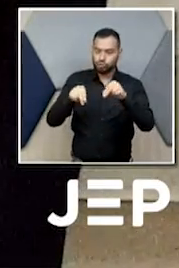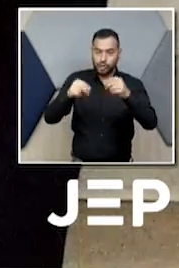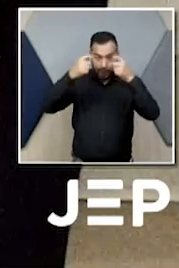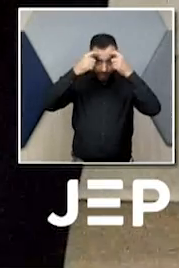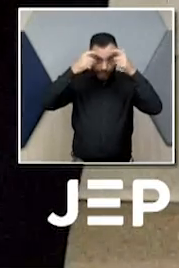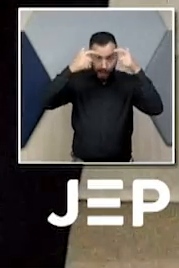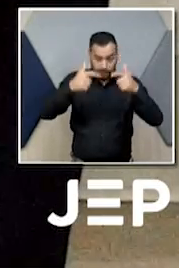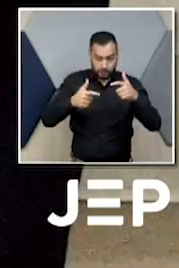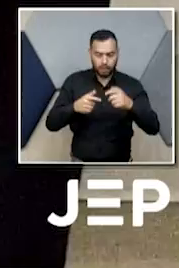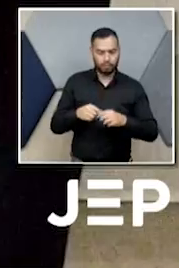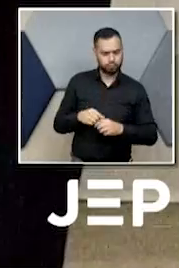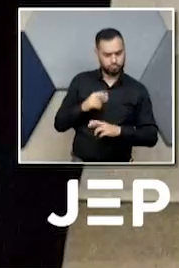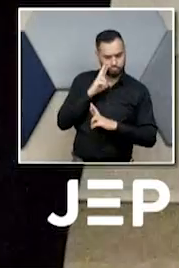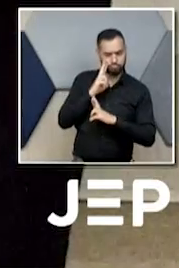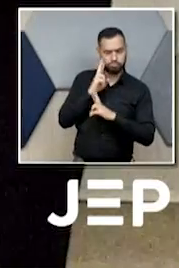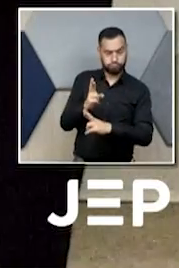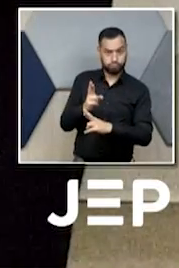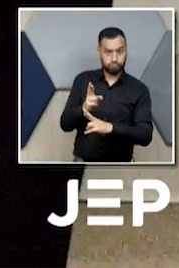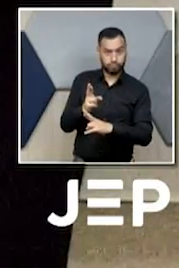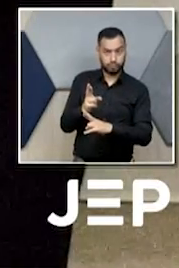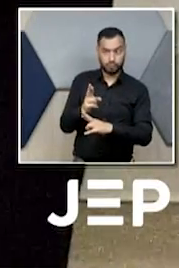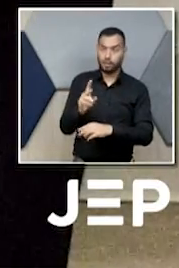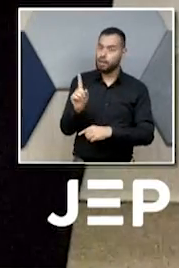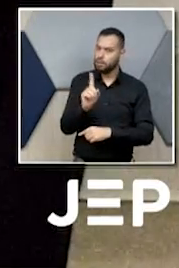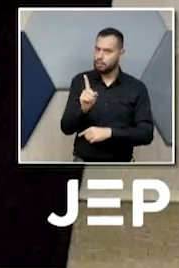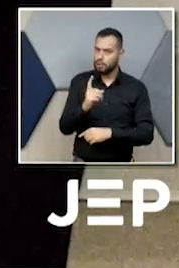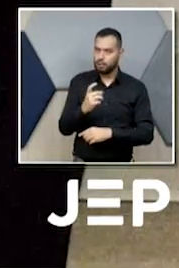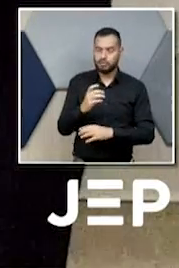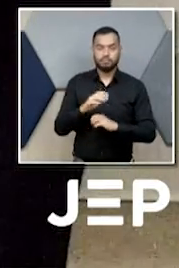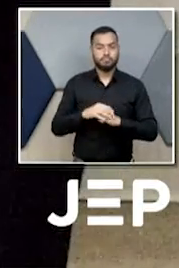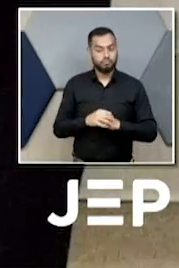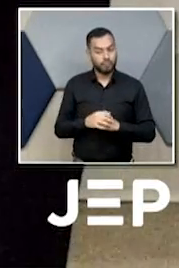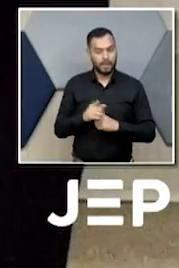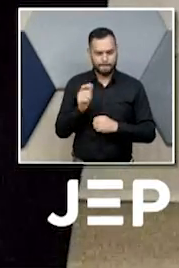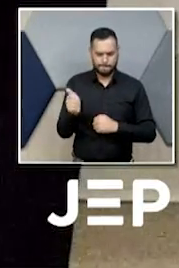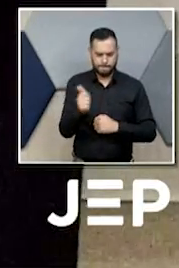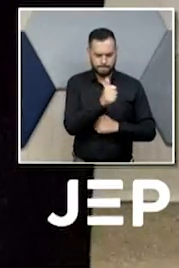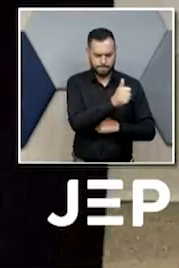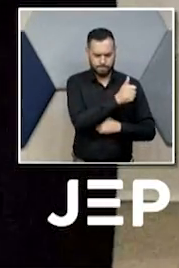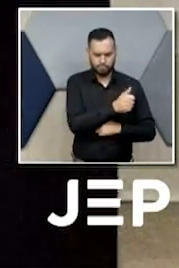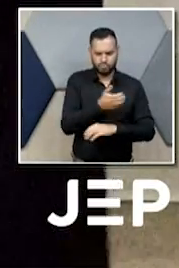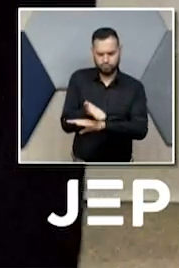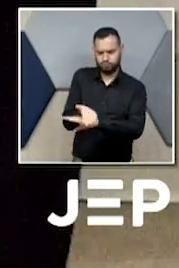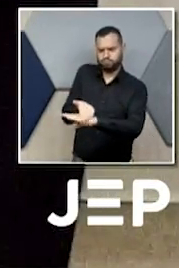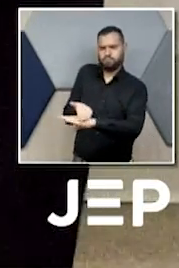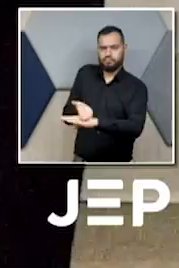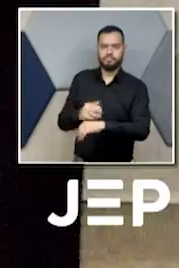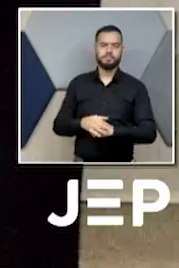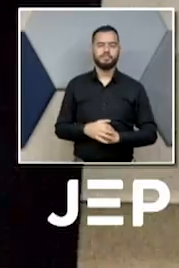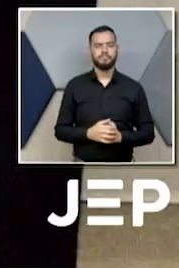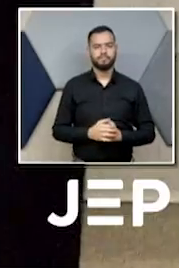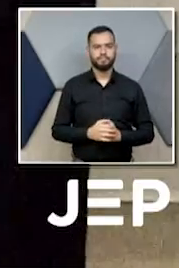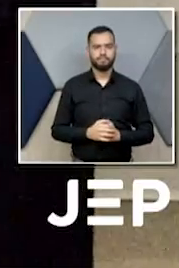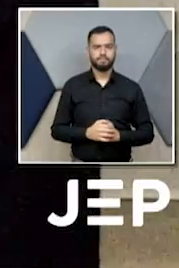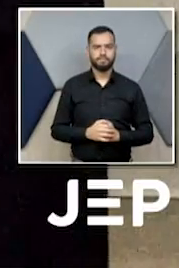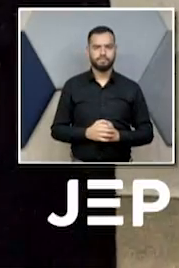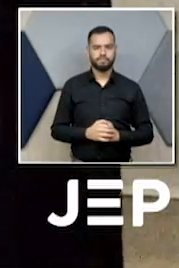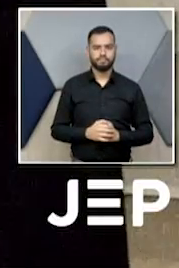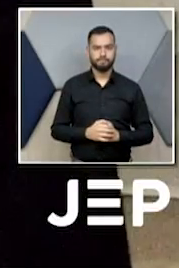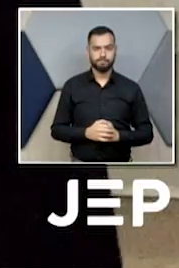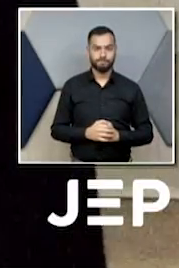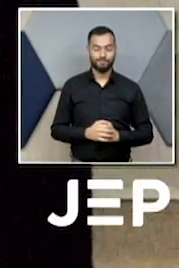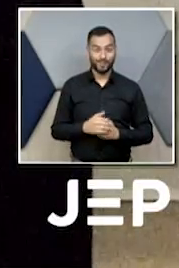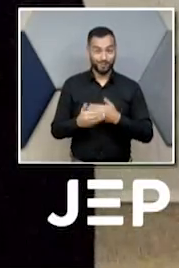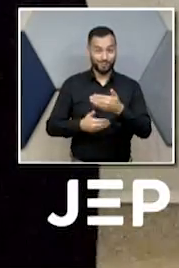reconozcan, y si no, que ellos se lo demanden. Procedemos entonces a la